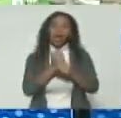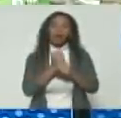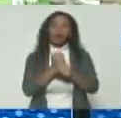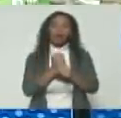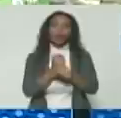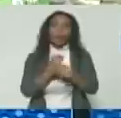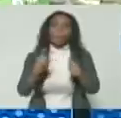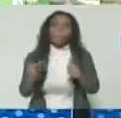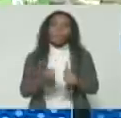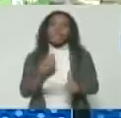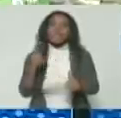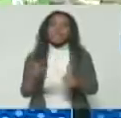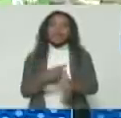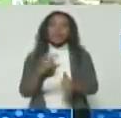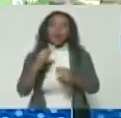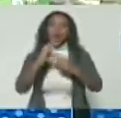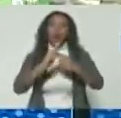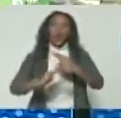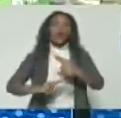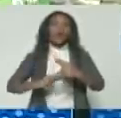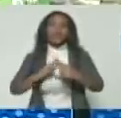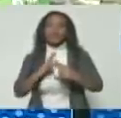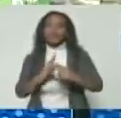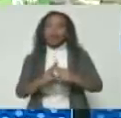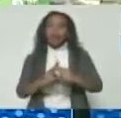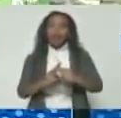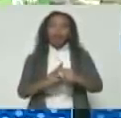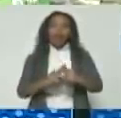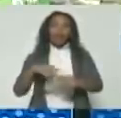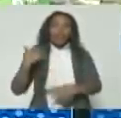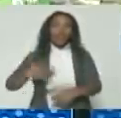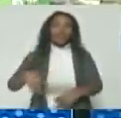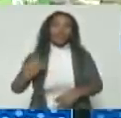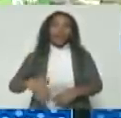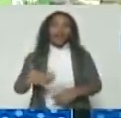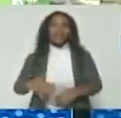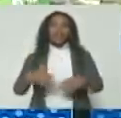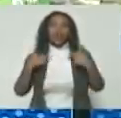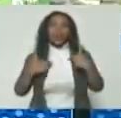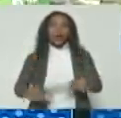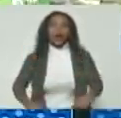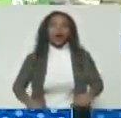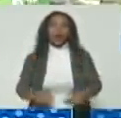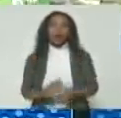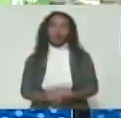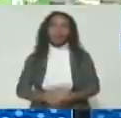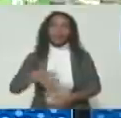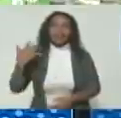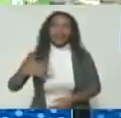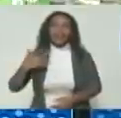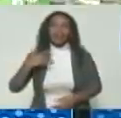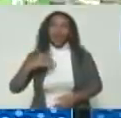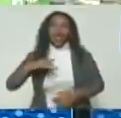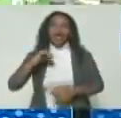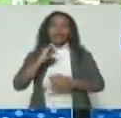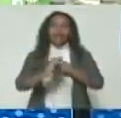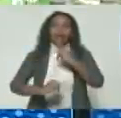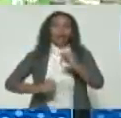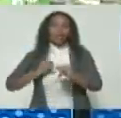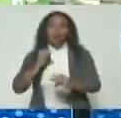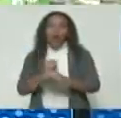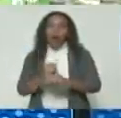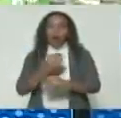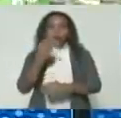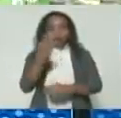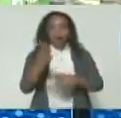un principio universal de los derechos humanos, del derecho internacional. Usted